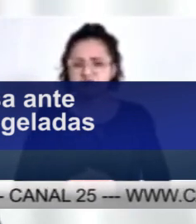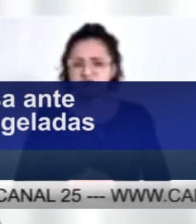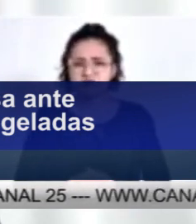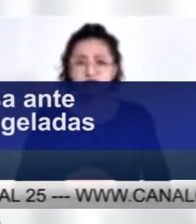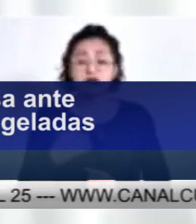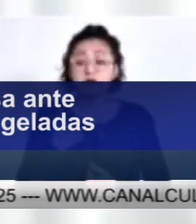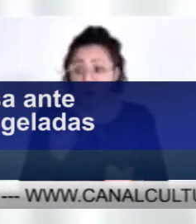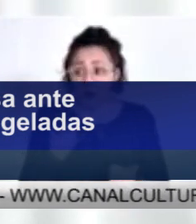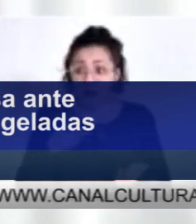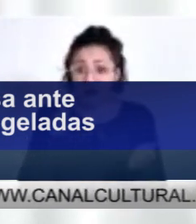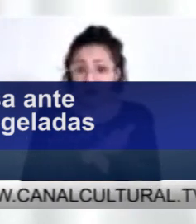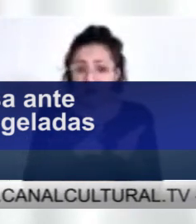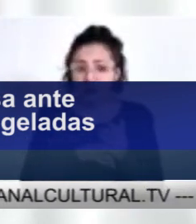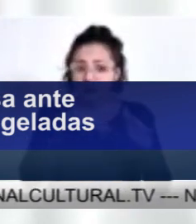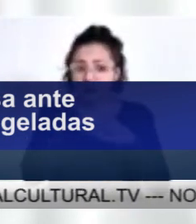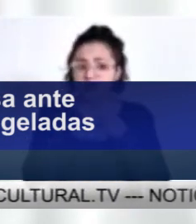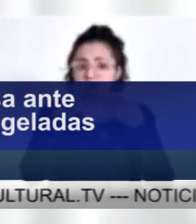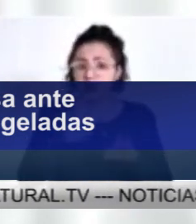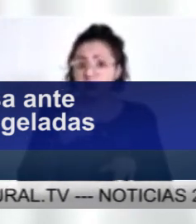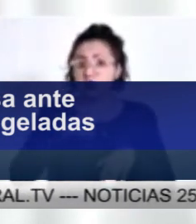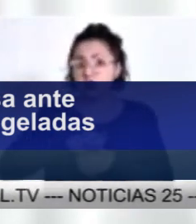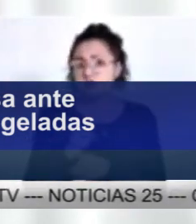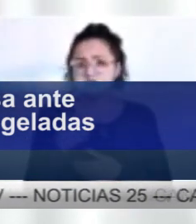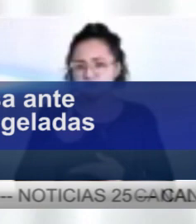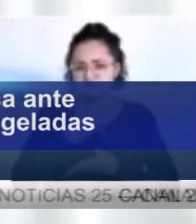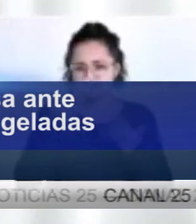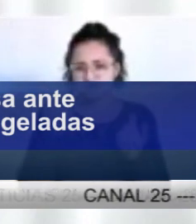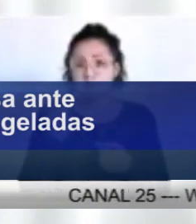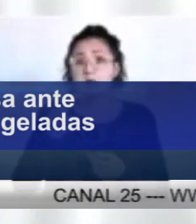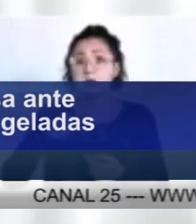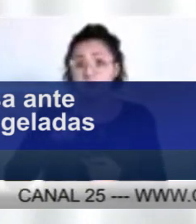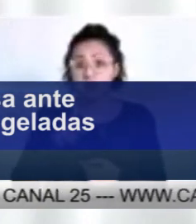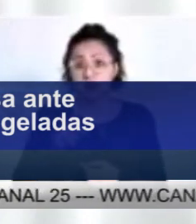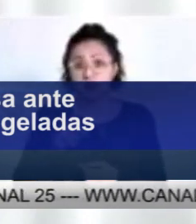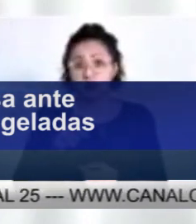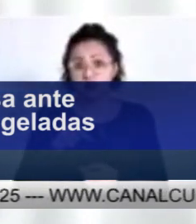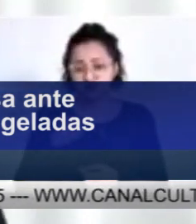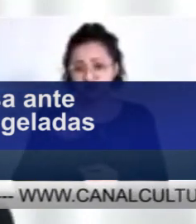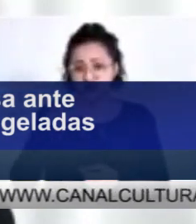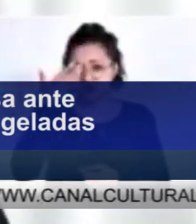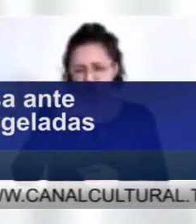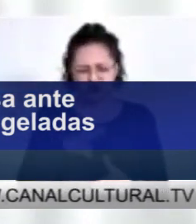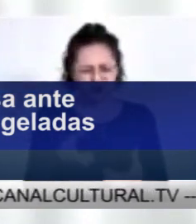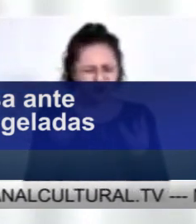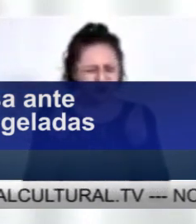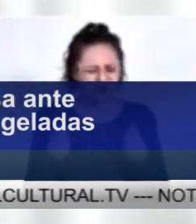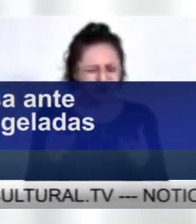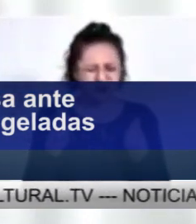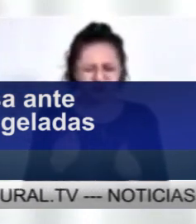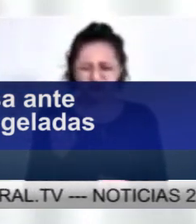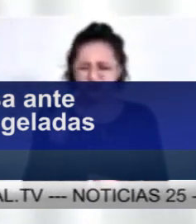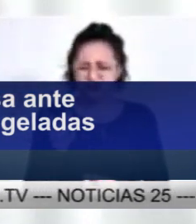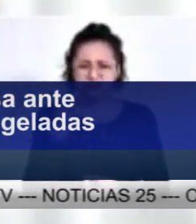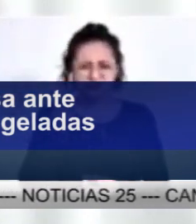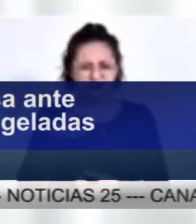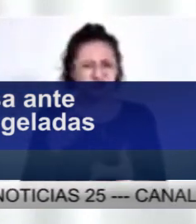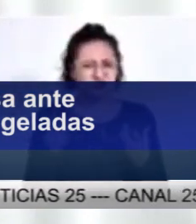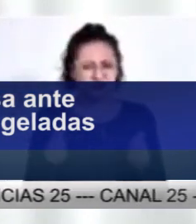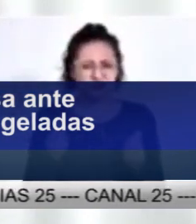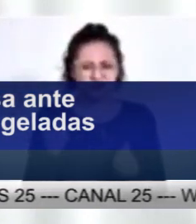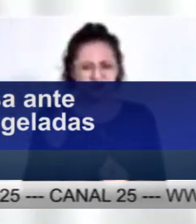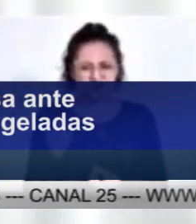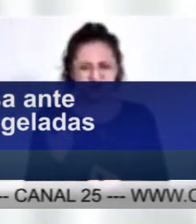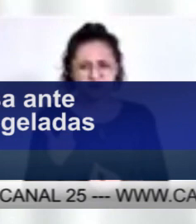que la web congeló la cuenta de los dos principales líderes de antorcha campesina en